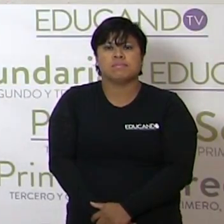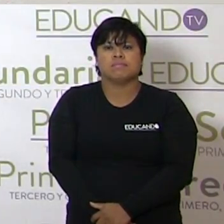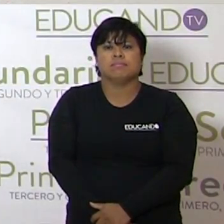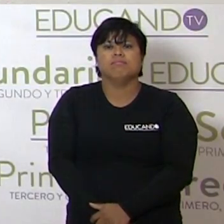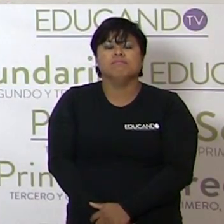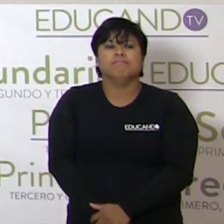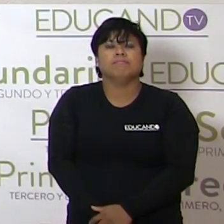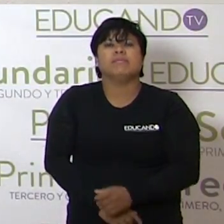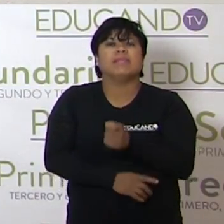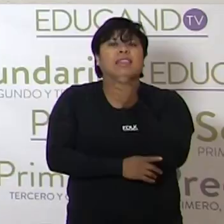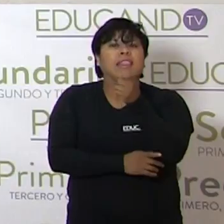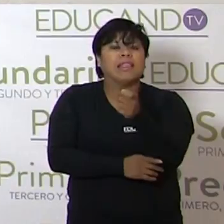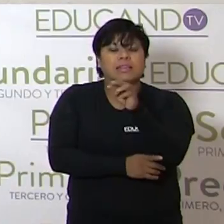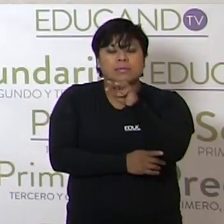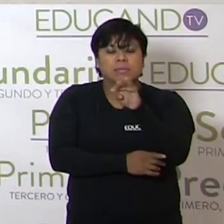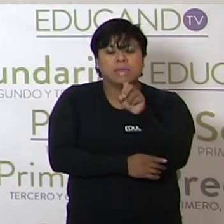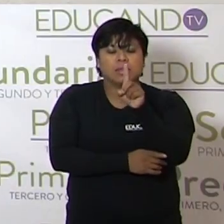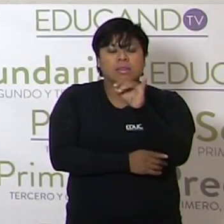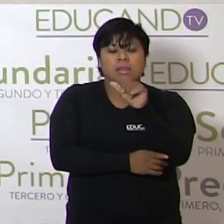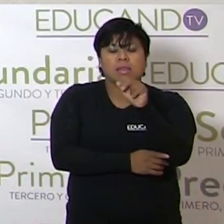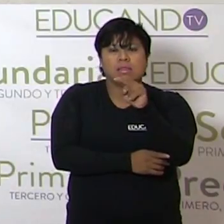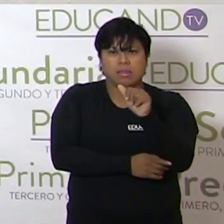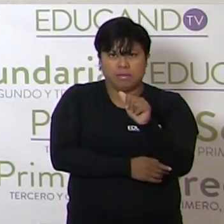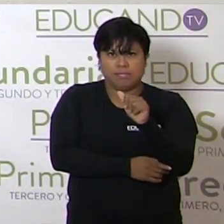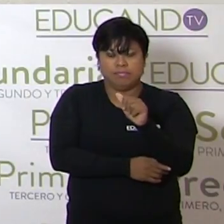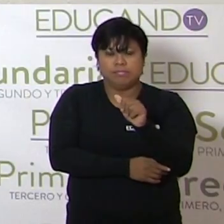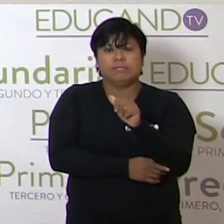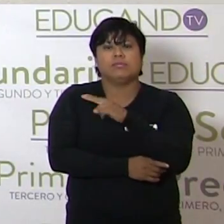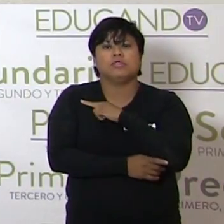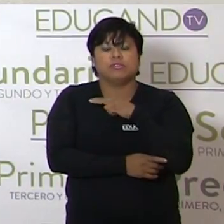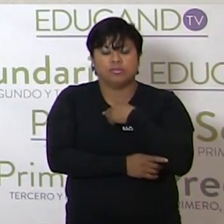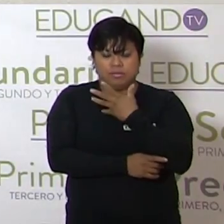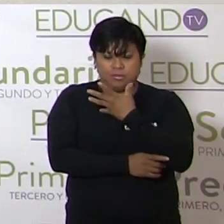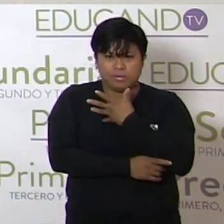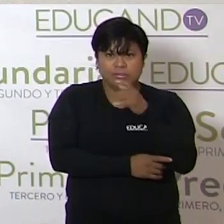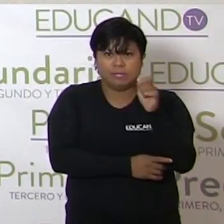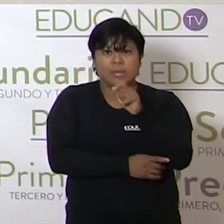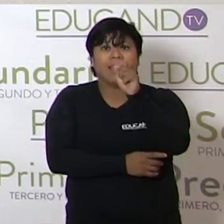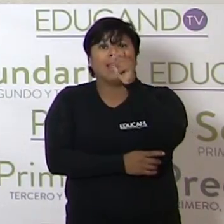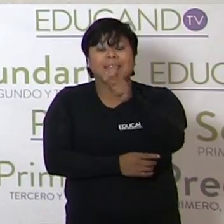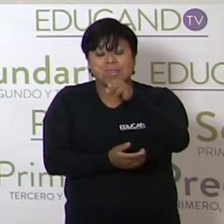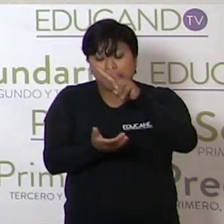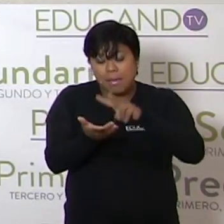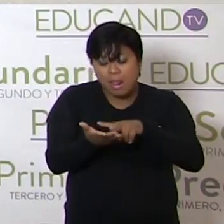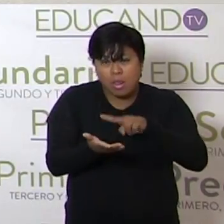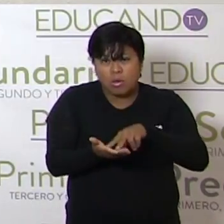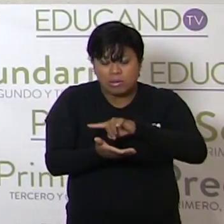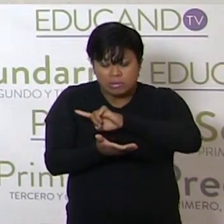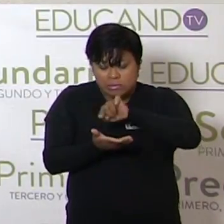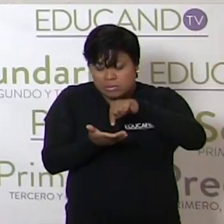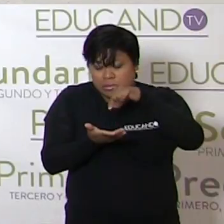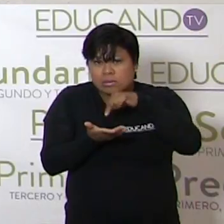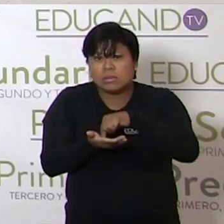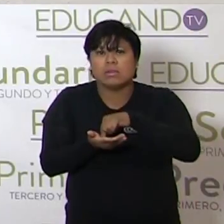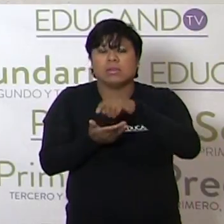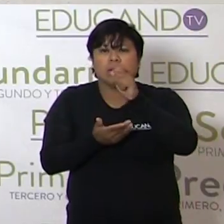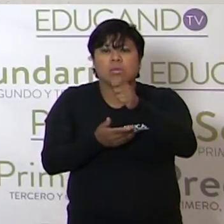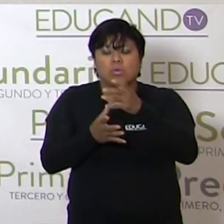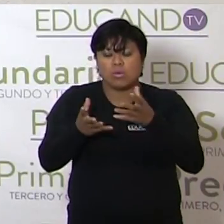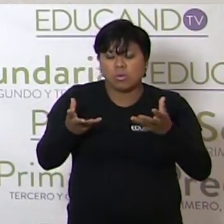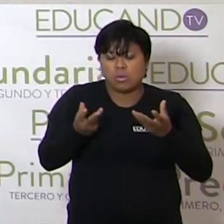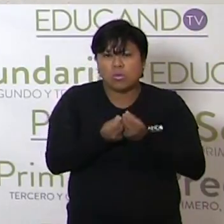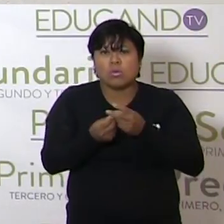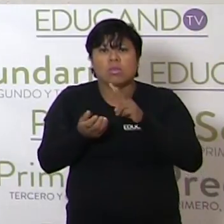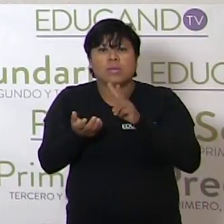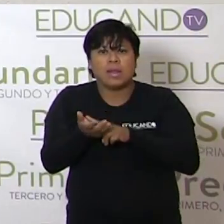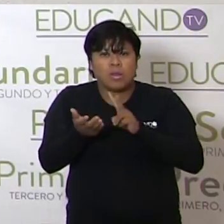Ok, ¿qué es la mediana? Tenemos aquí el concepto. Es el valor central, dice, de un conjunto de valores dados